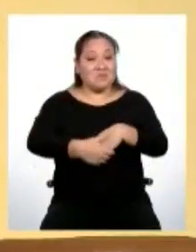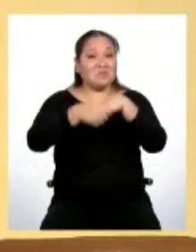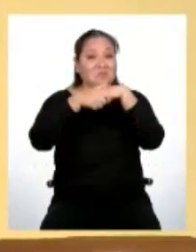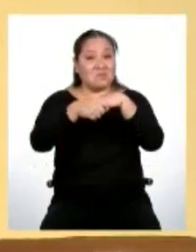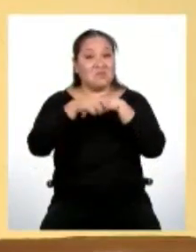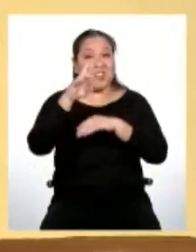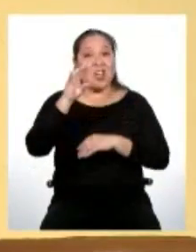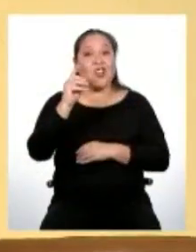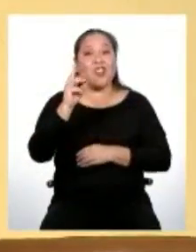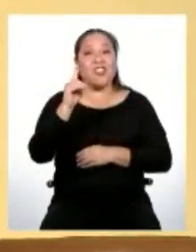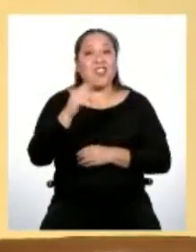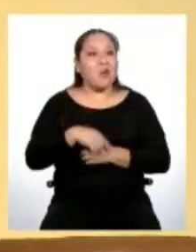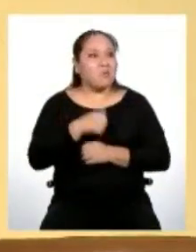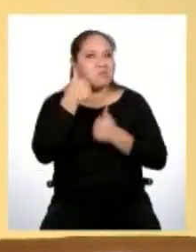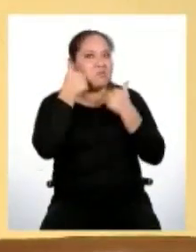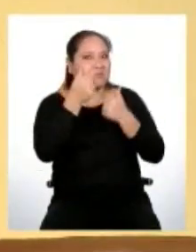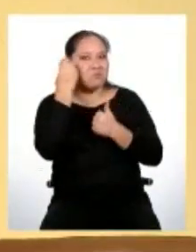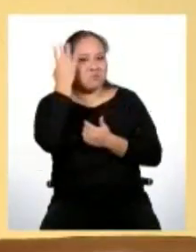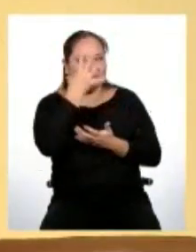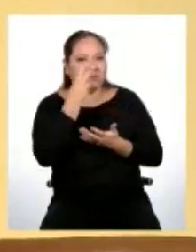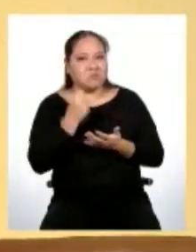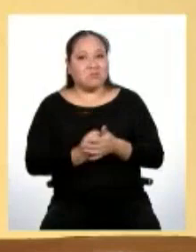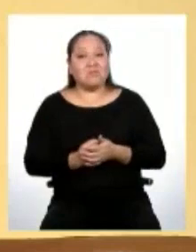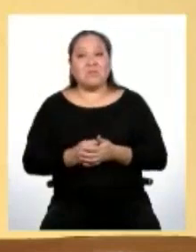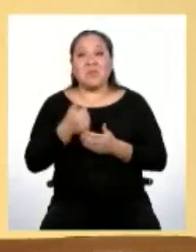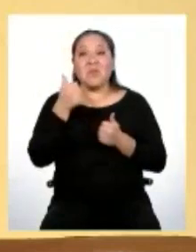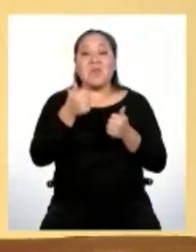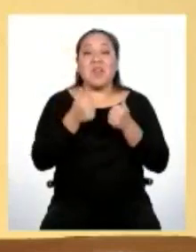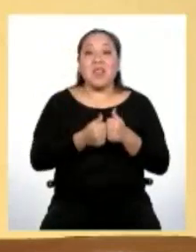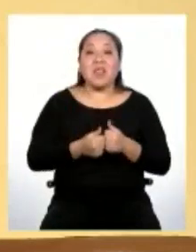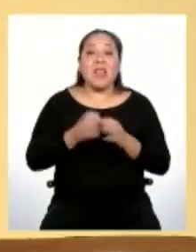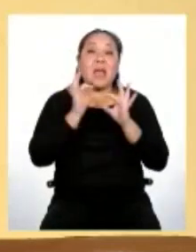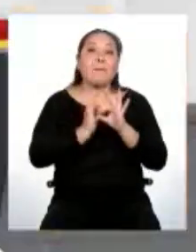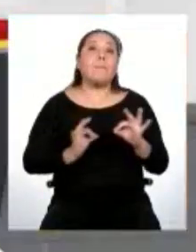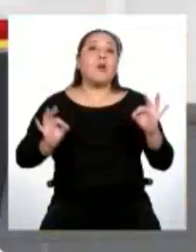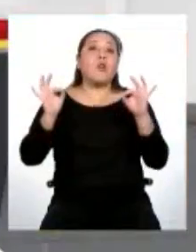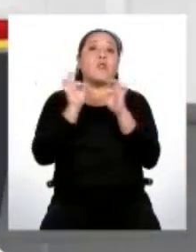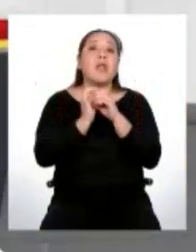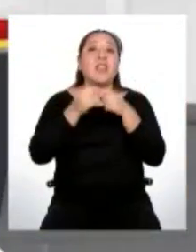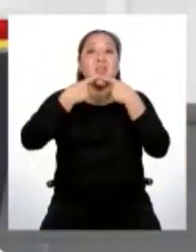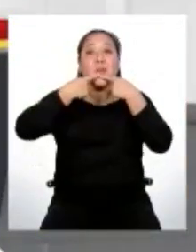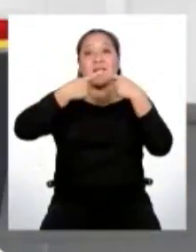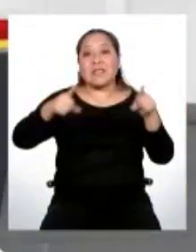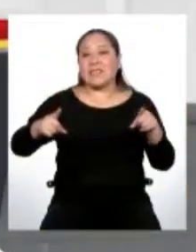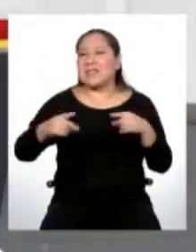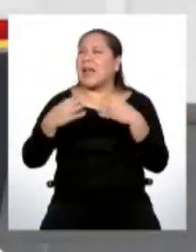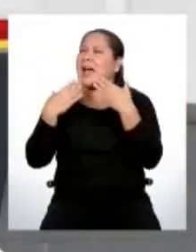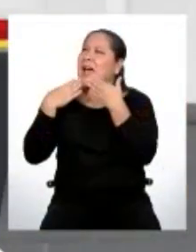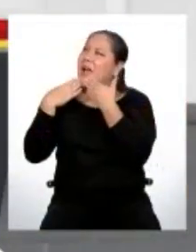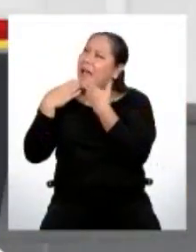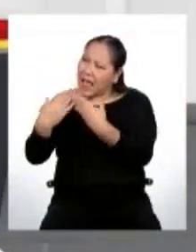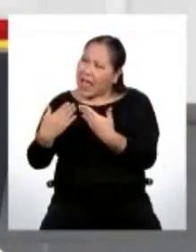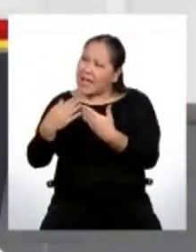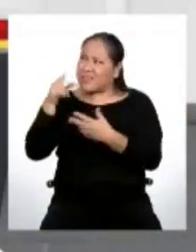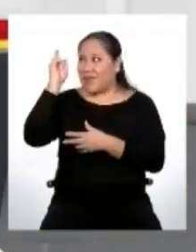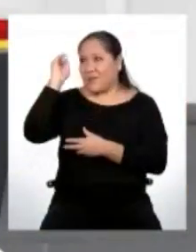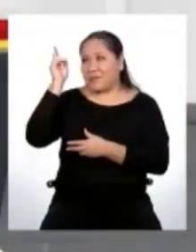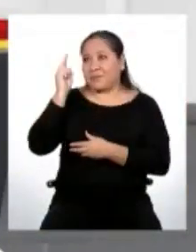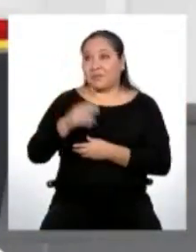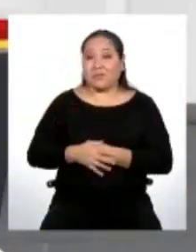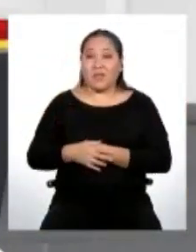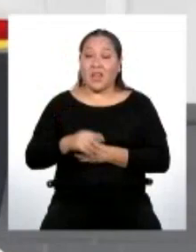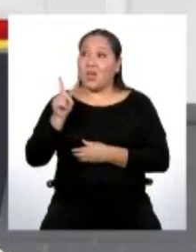Felicitaciones, Rodrigo. Ha quedado muy bonito. Sobre todo, un importante mensaje. Muchas gracias, profesora. Y